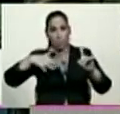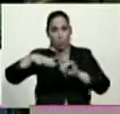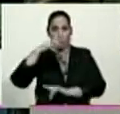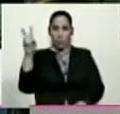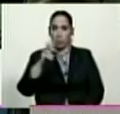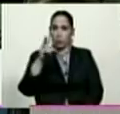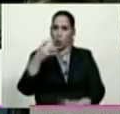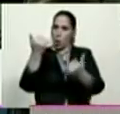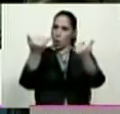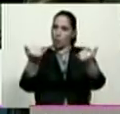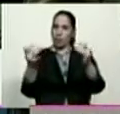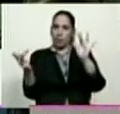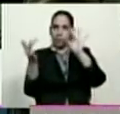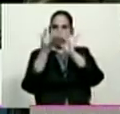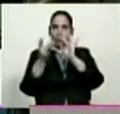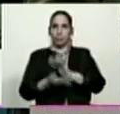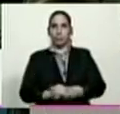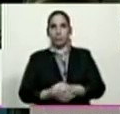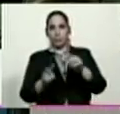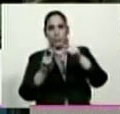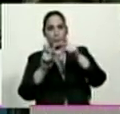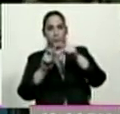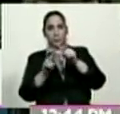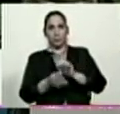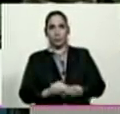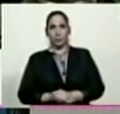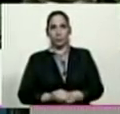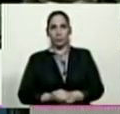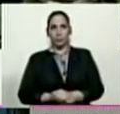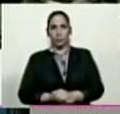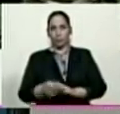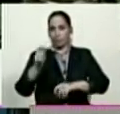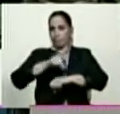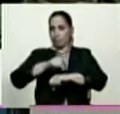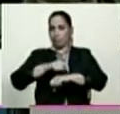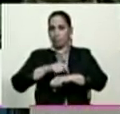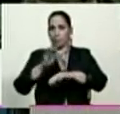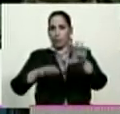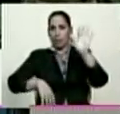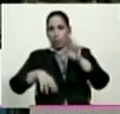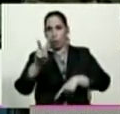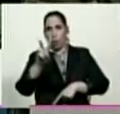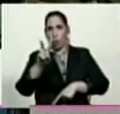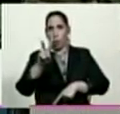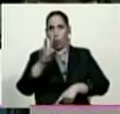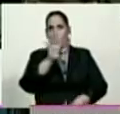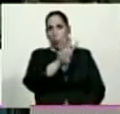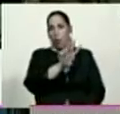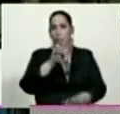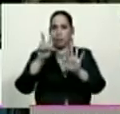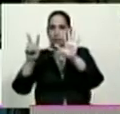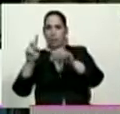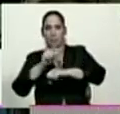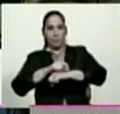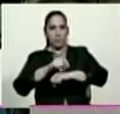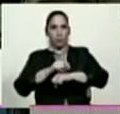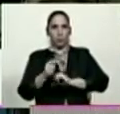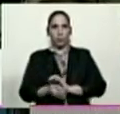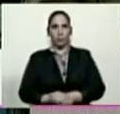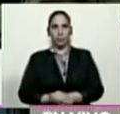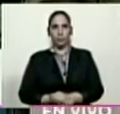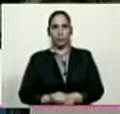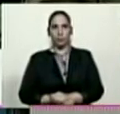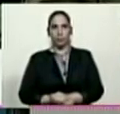Estamos transmitiendo en vivo por Venezolana de Televisión. Son las 12:47 minutos, ¿verdad?